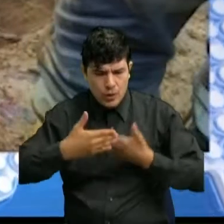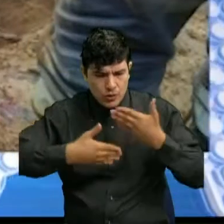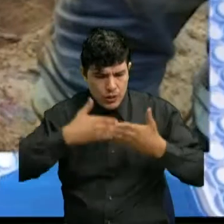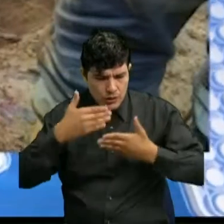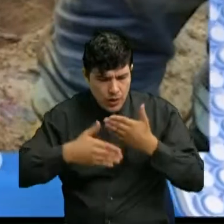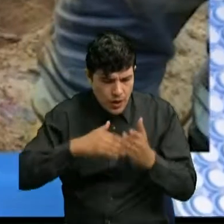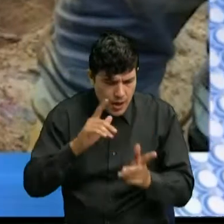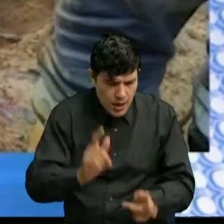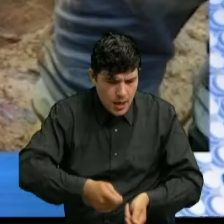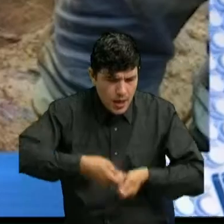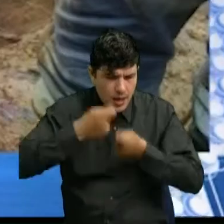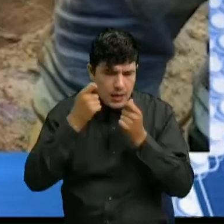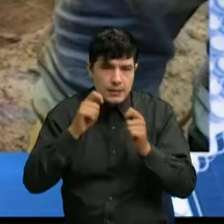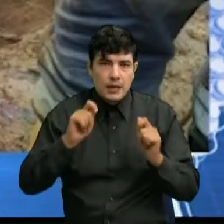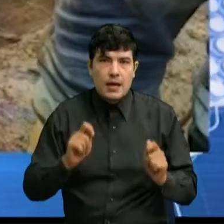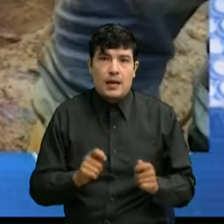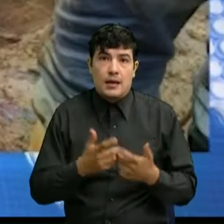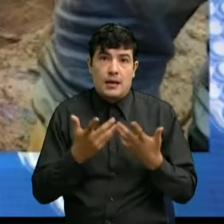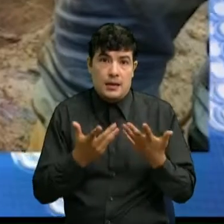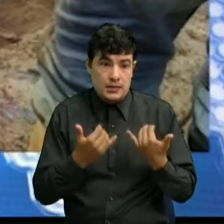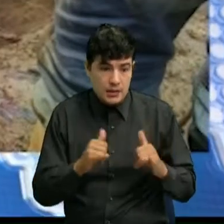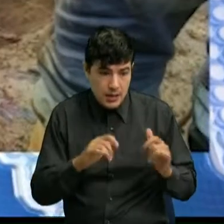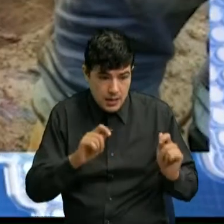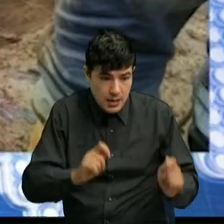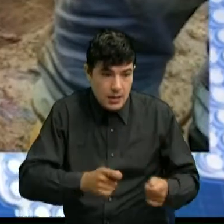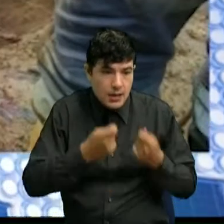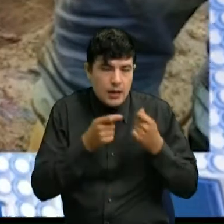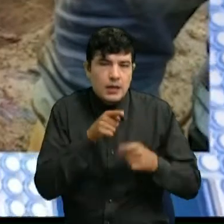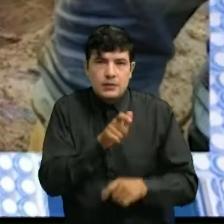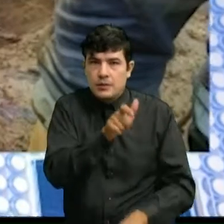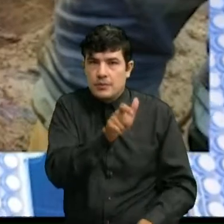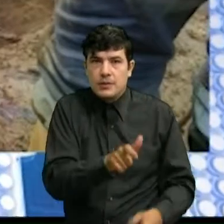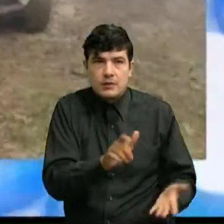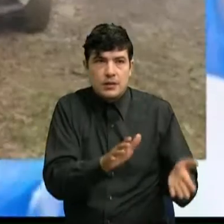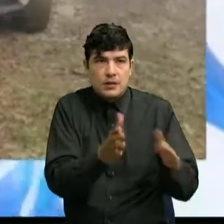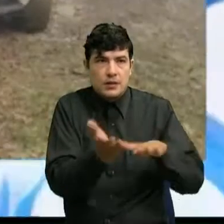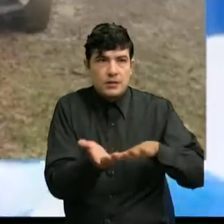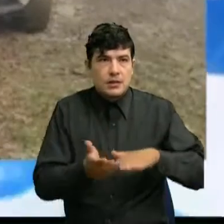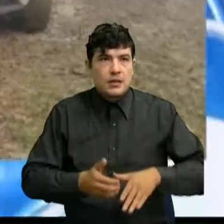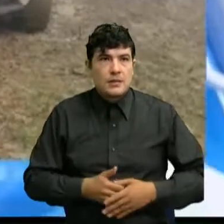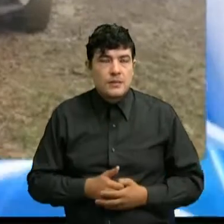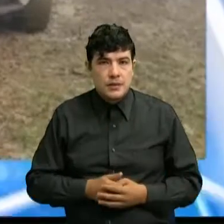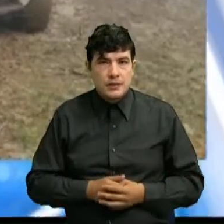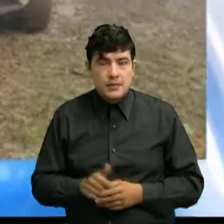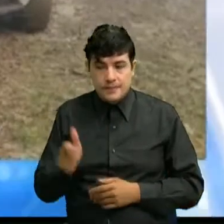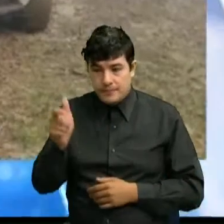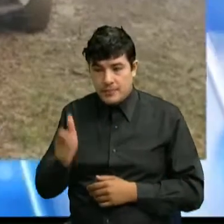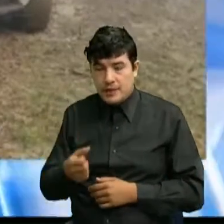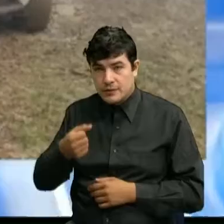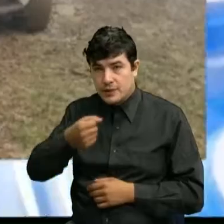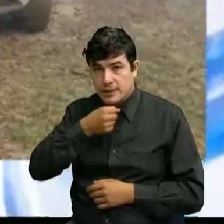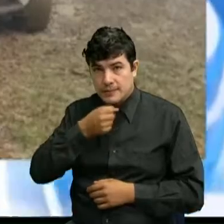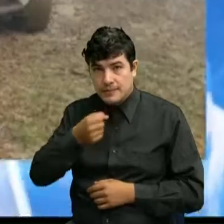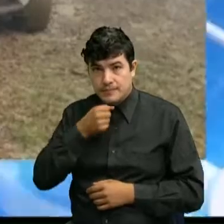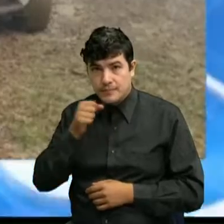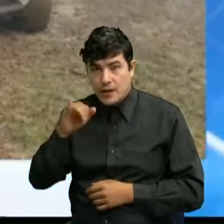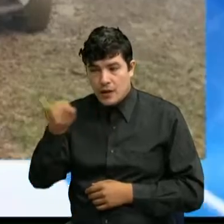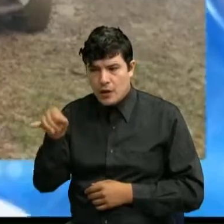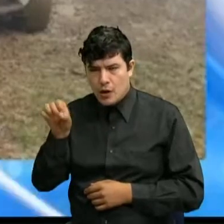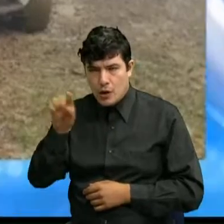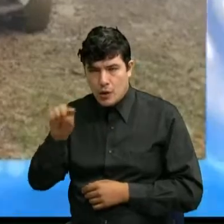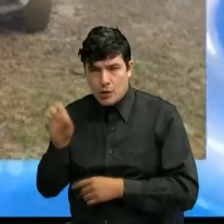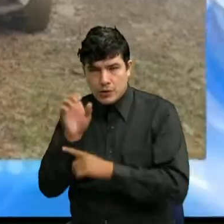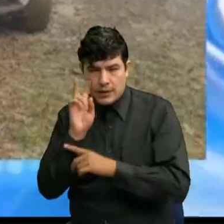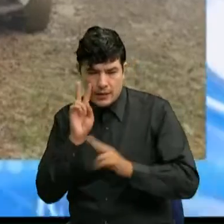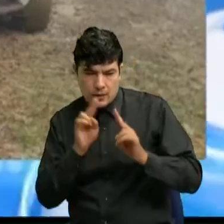horas, con el infortunio de que cuando se logró hacerlo, ya se encontraba sin vida. El periodista José Antonio Acevedo confirmó que esta clase